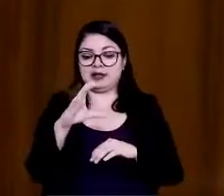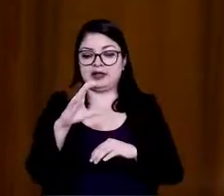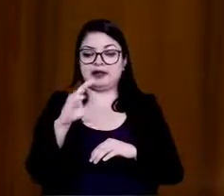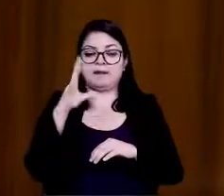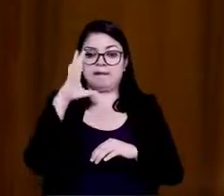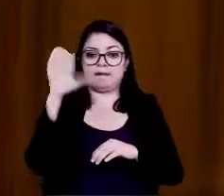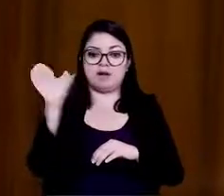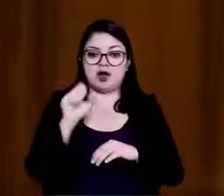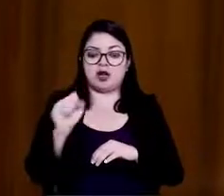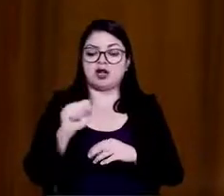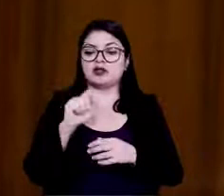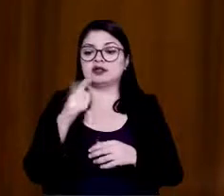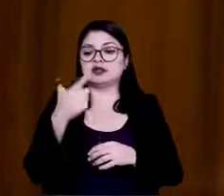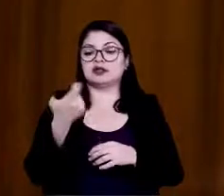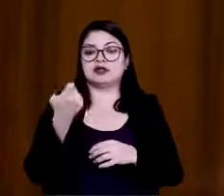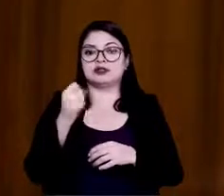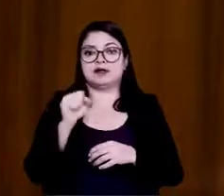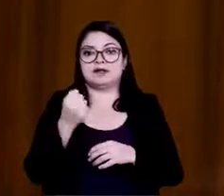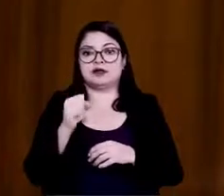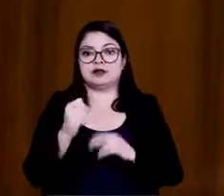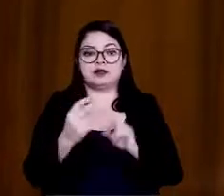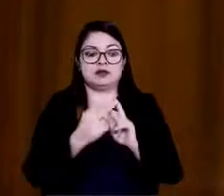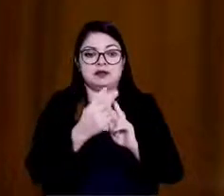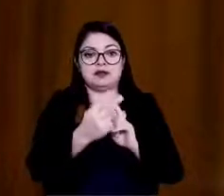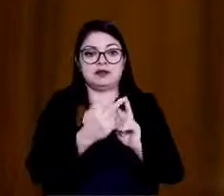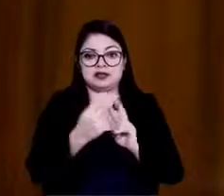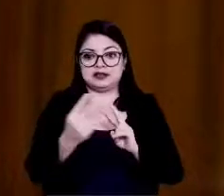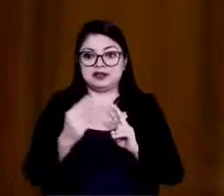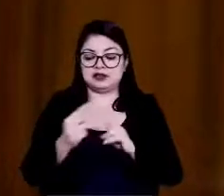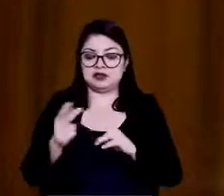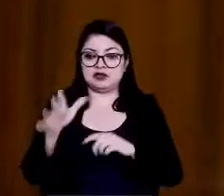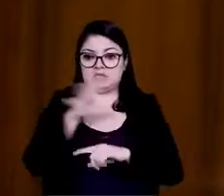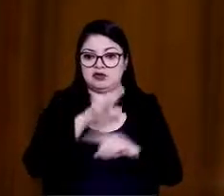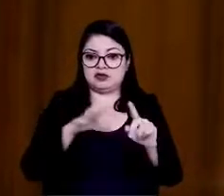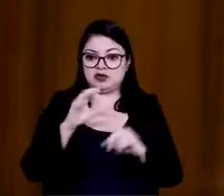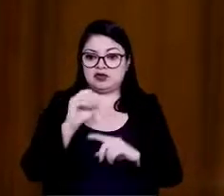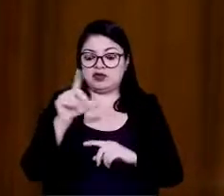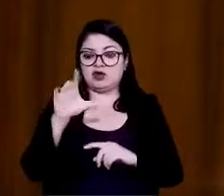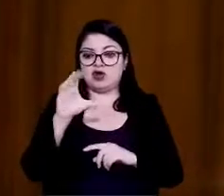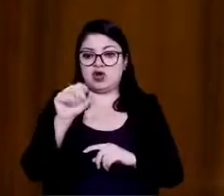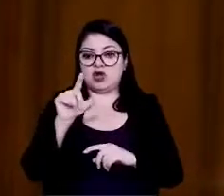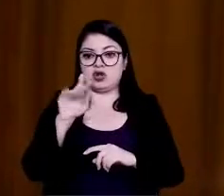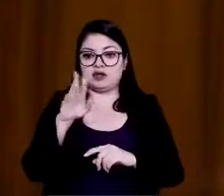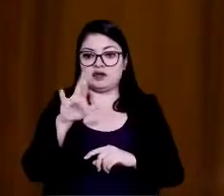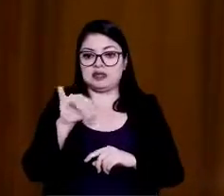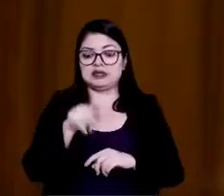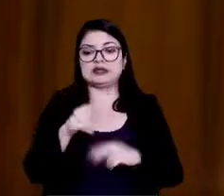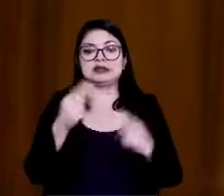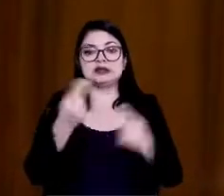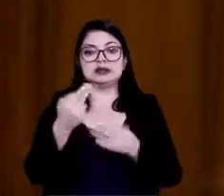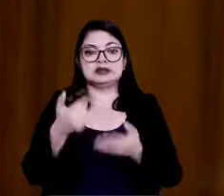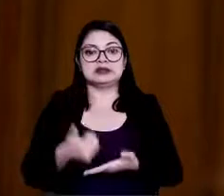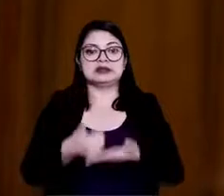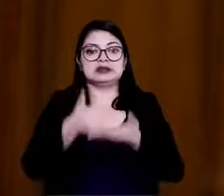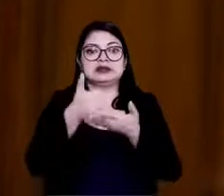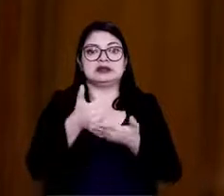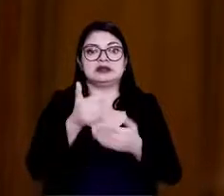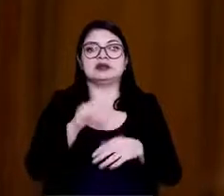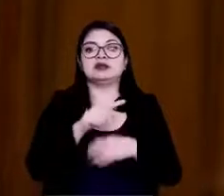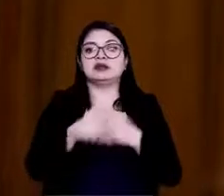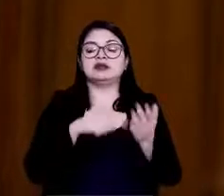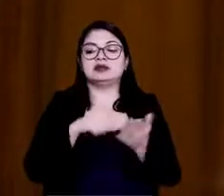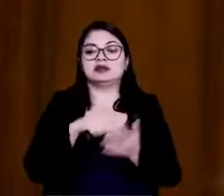septiembre. Vecinos de la colonia El Colibrí piden ayuda tras deslave en Valle de